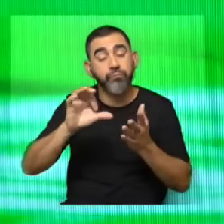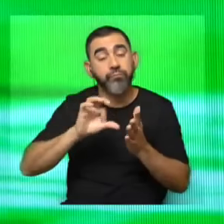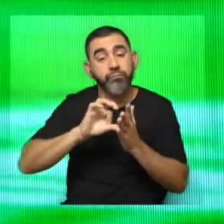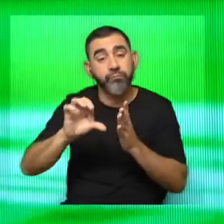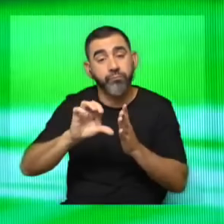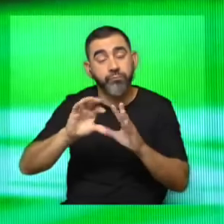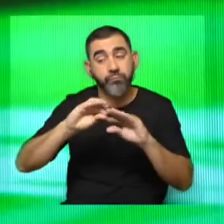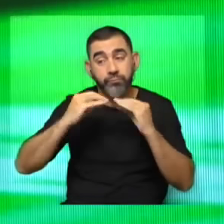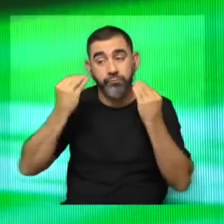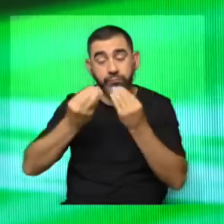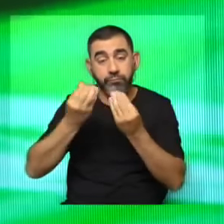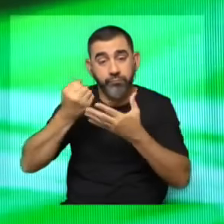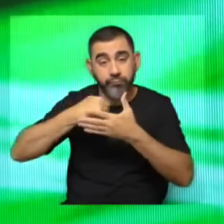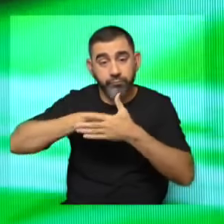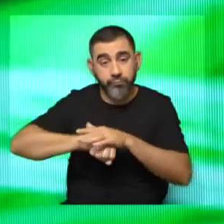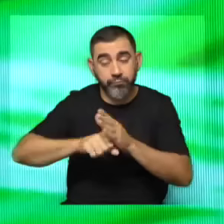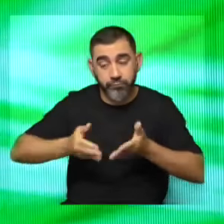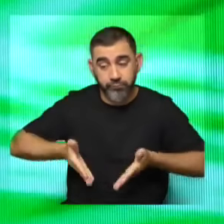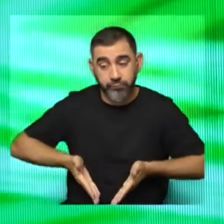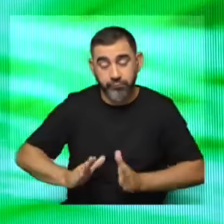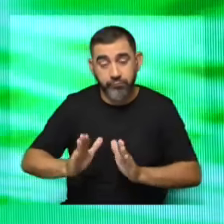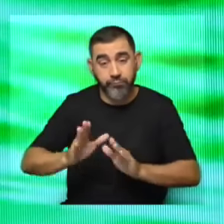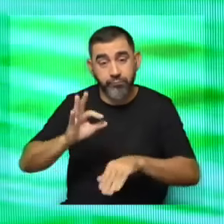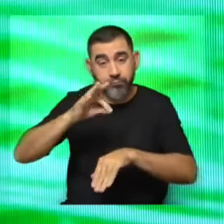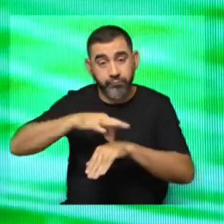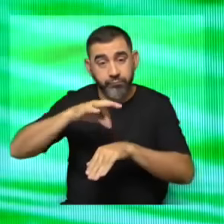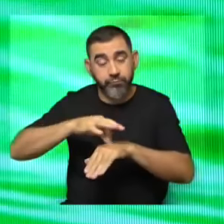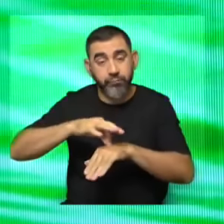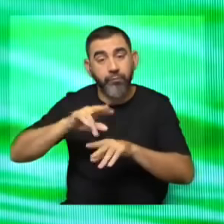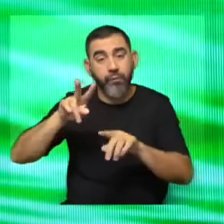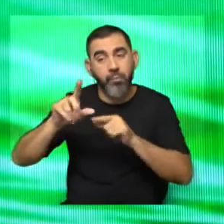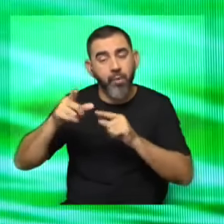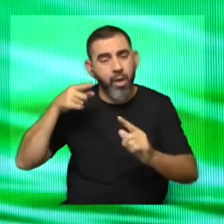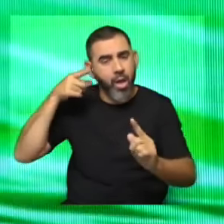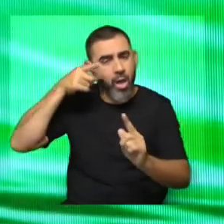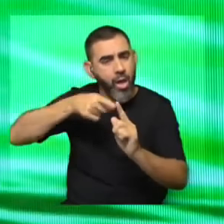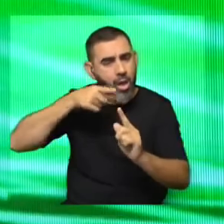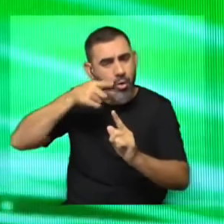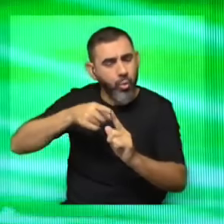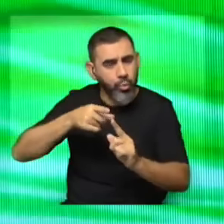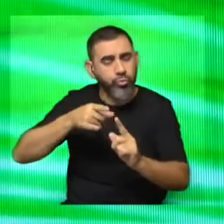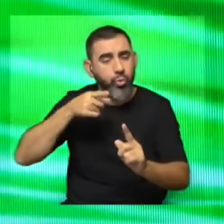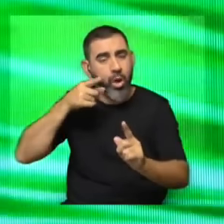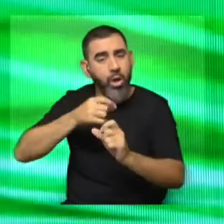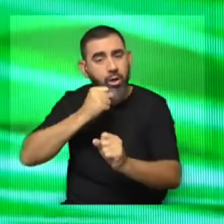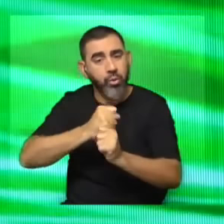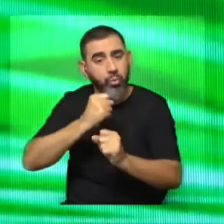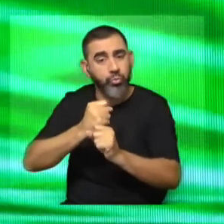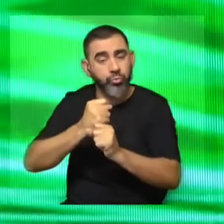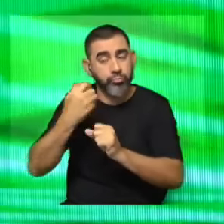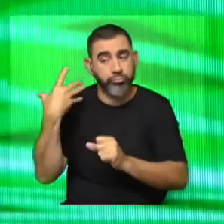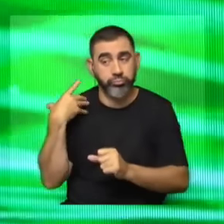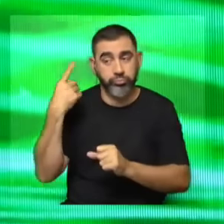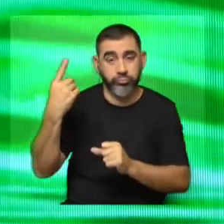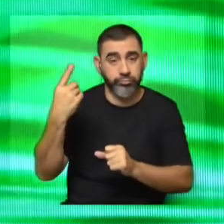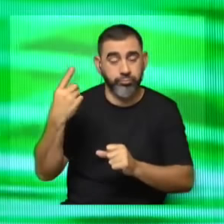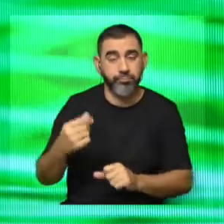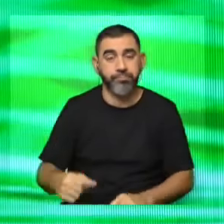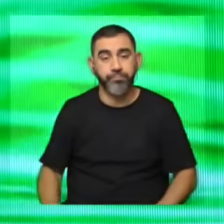neonatología de casmu vino a plantearnos al sindicato que había un tema de acoso de hostigamiento de acoso laboral por parte de su jefatura